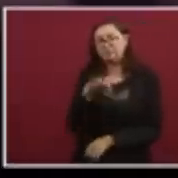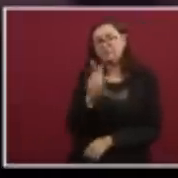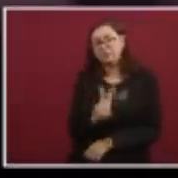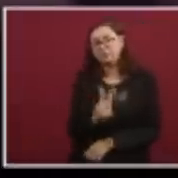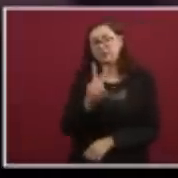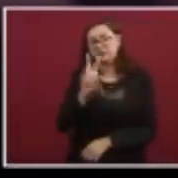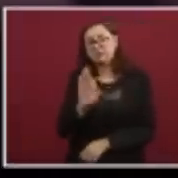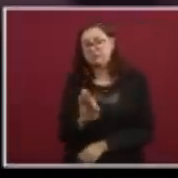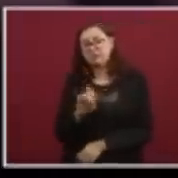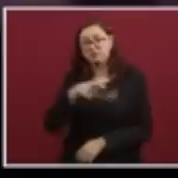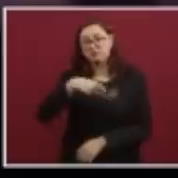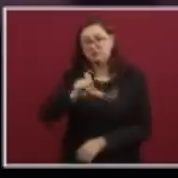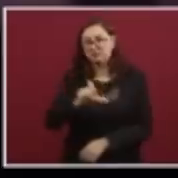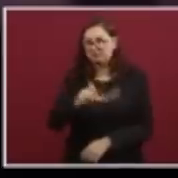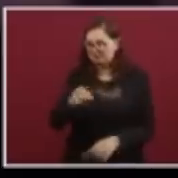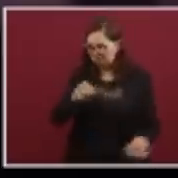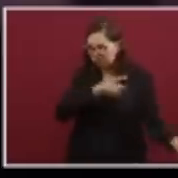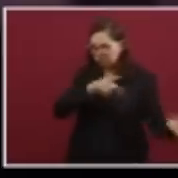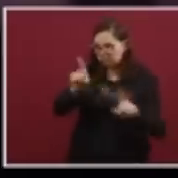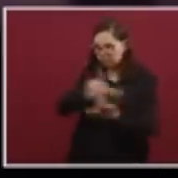severamente.